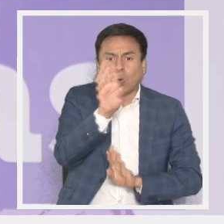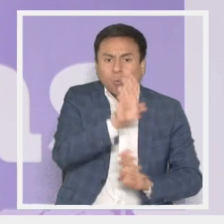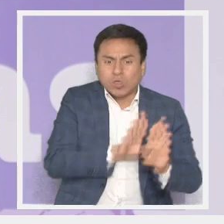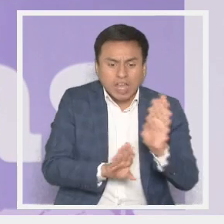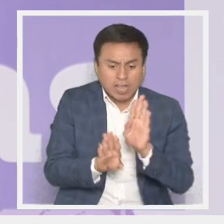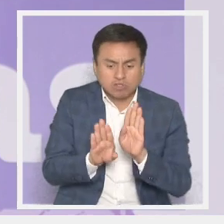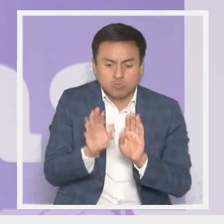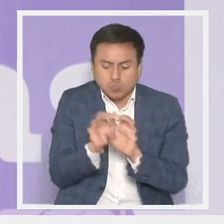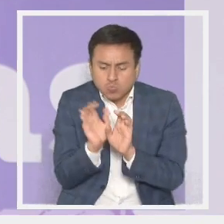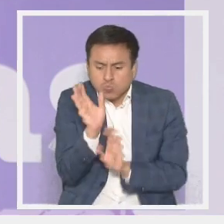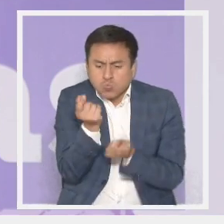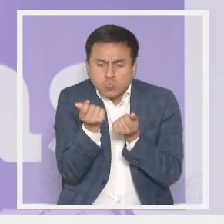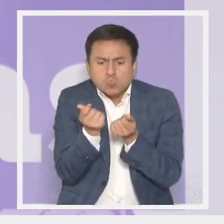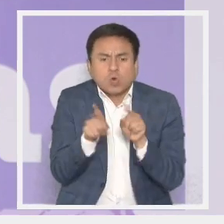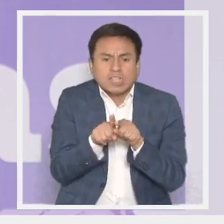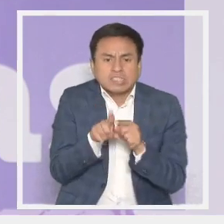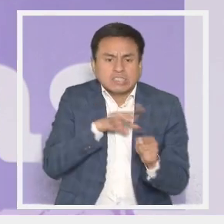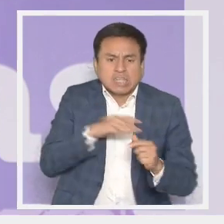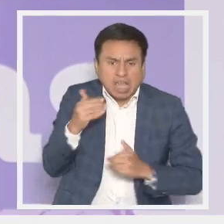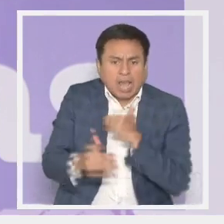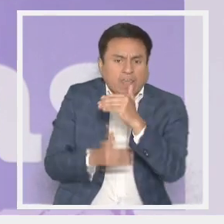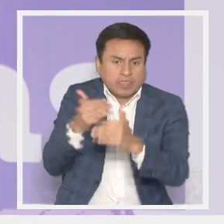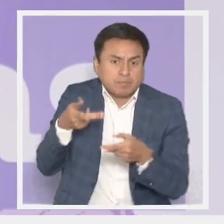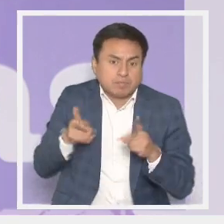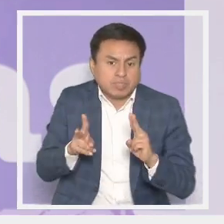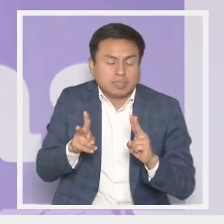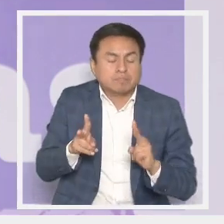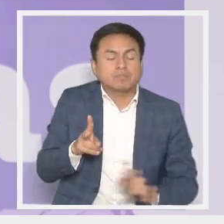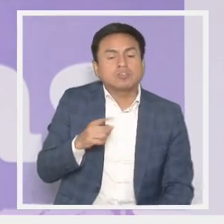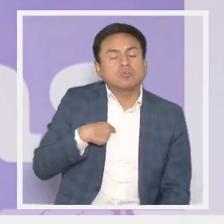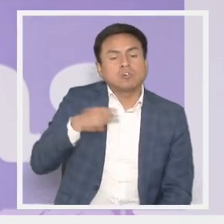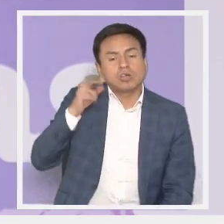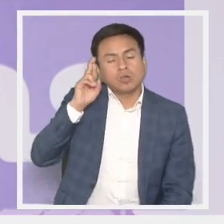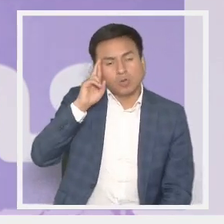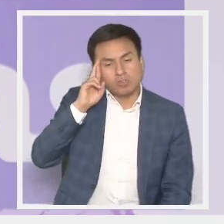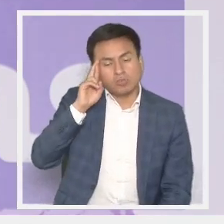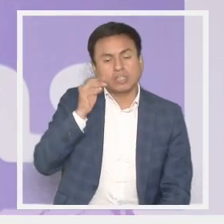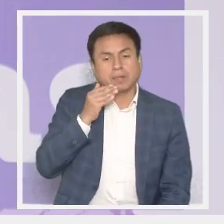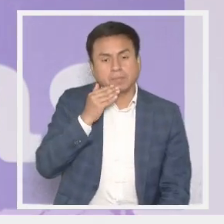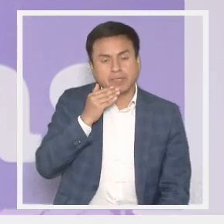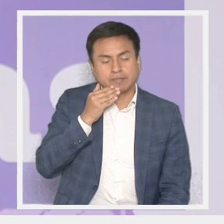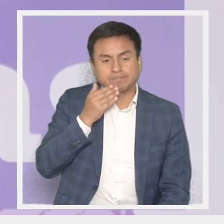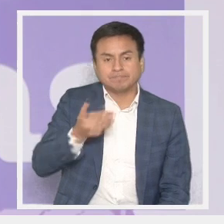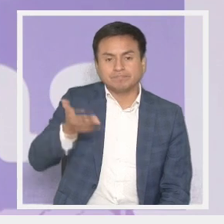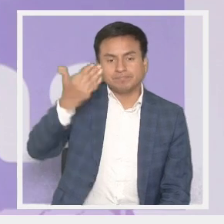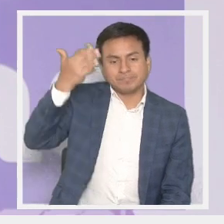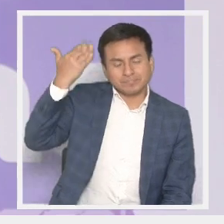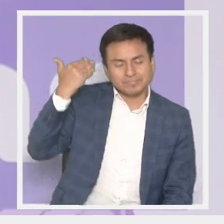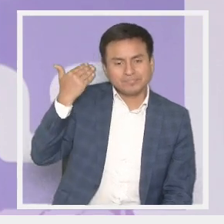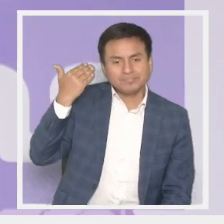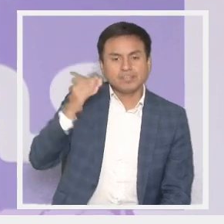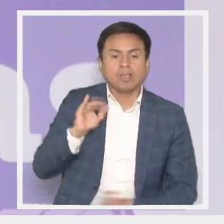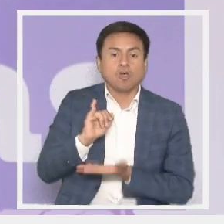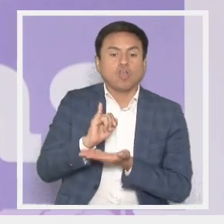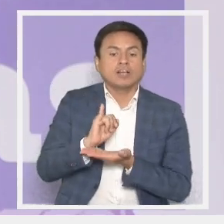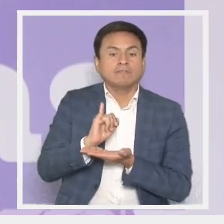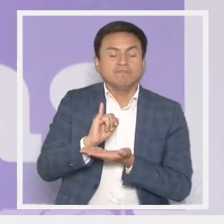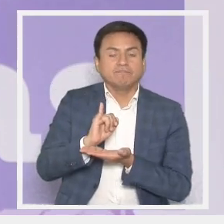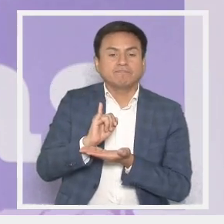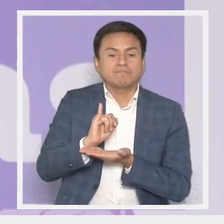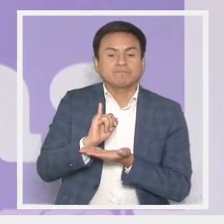que permite que este Chile ande. Si mal no recuerdo, en una de las